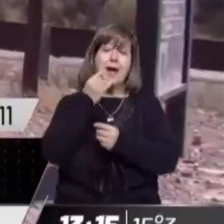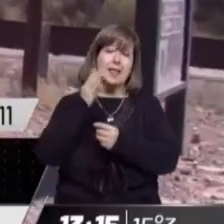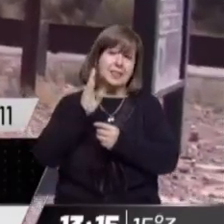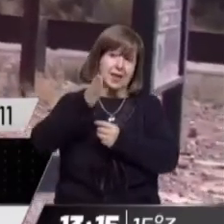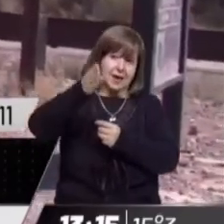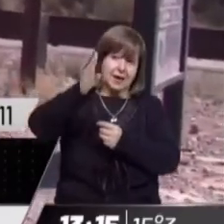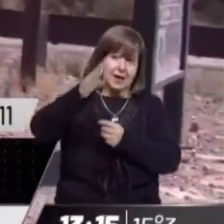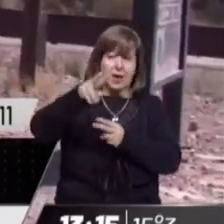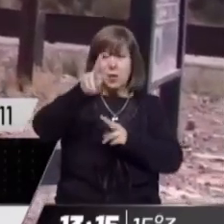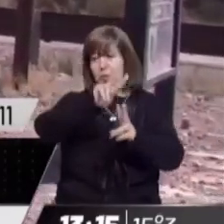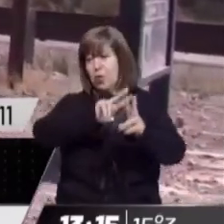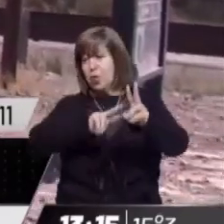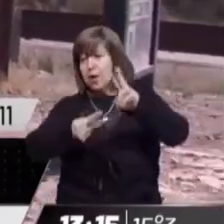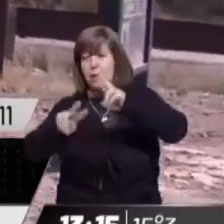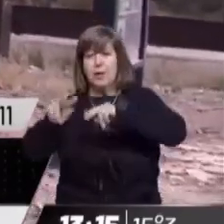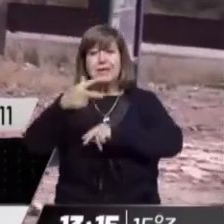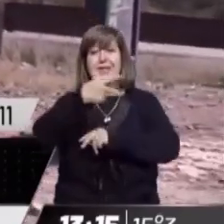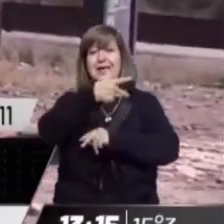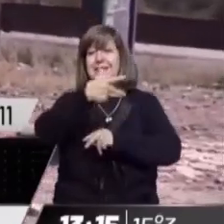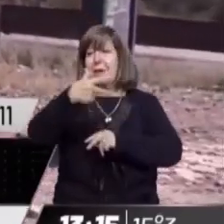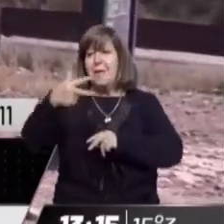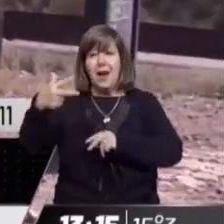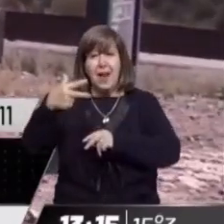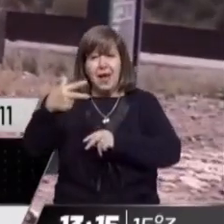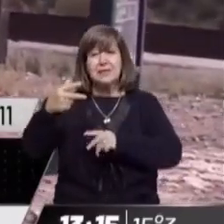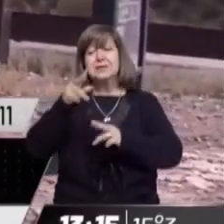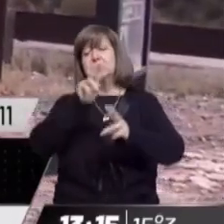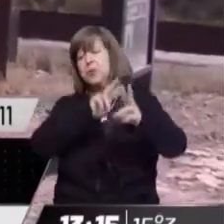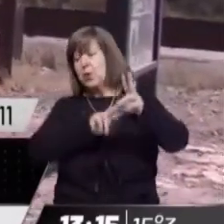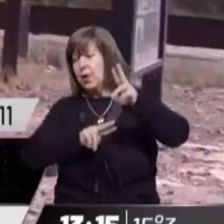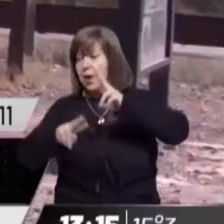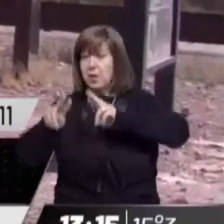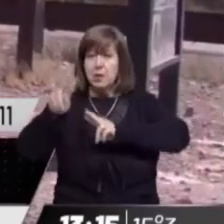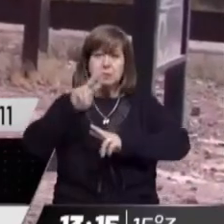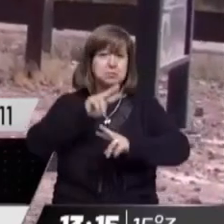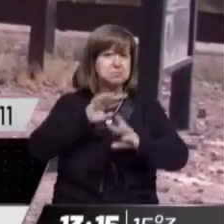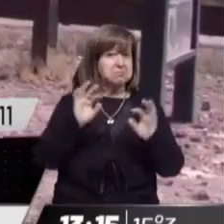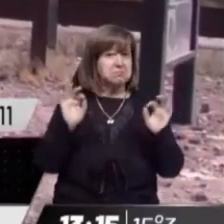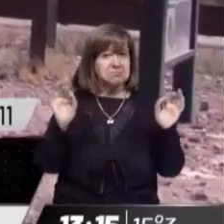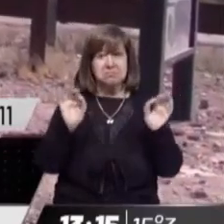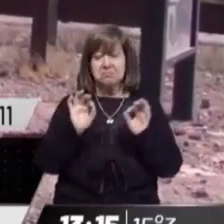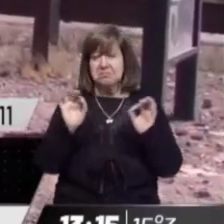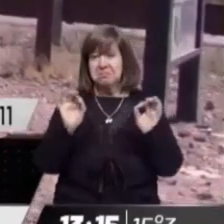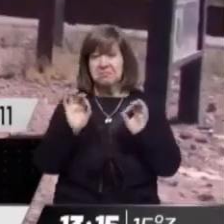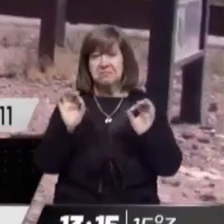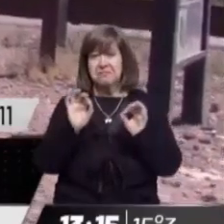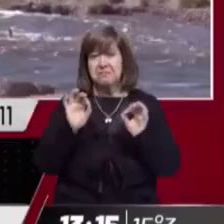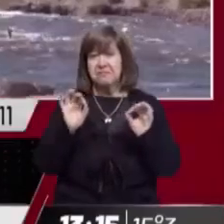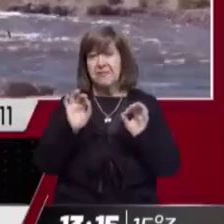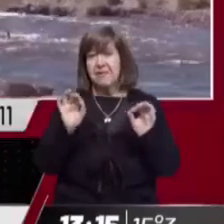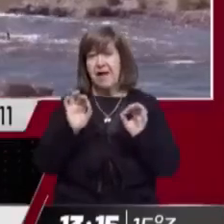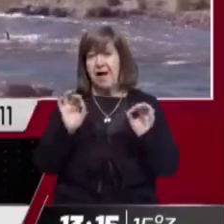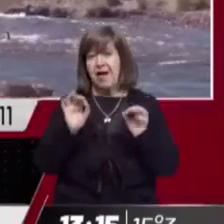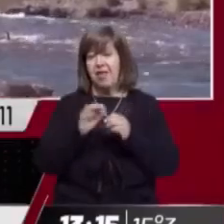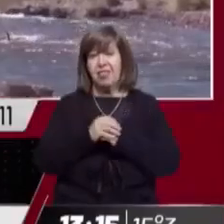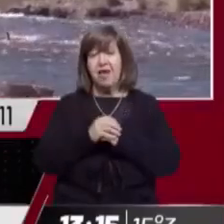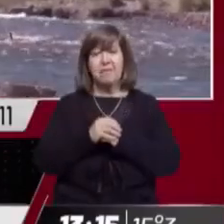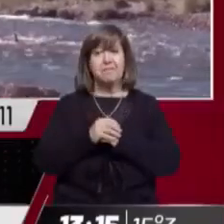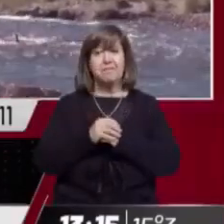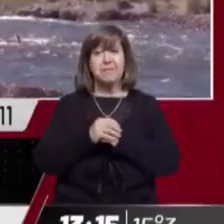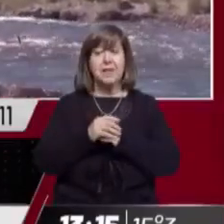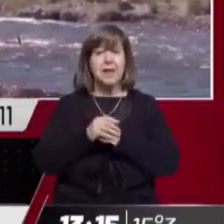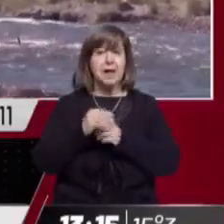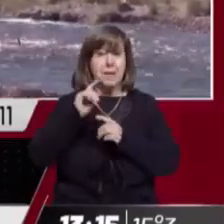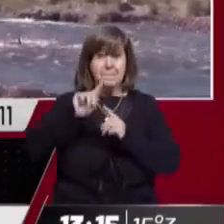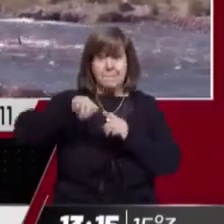cabo en estas tres semanas pero hasta el momento no se ha dado con ninguna pista específica que pueda dar con el paradero de Hortensia Villa Urrutia en